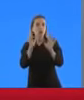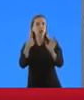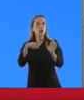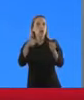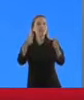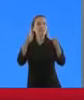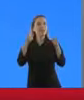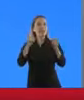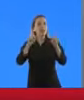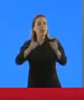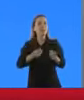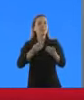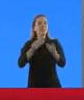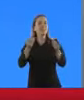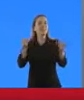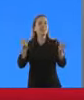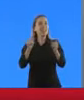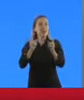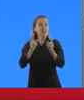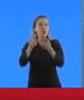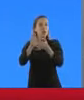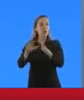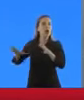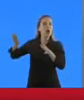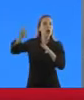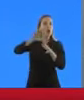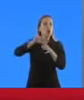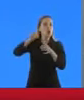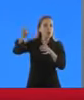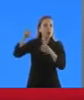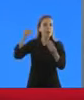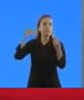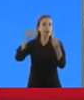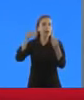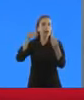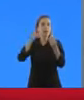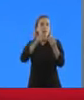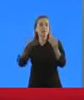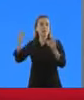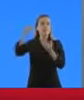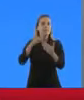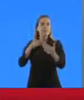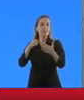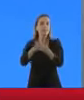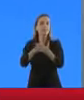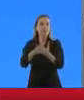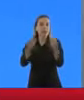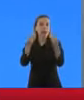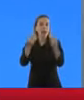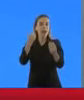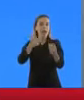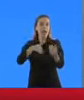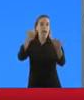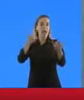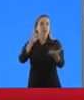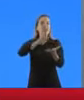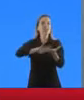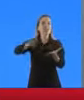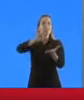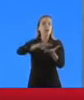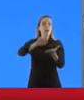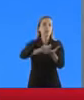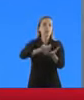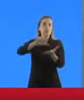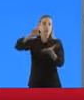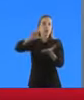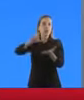Europa y que está de tertulia con Macron y que se autopercibe como una persona que puede mediar en la crisis de Ucrania y no